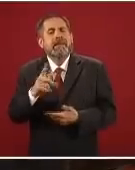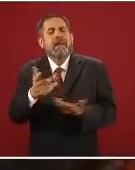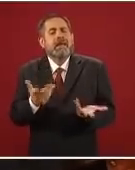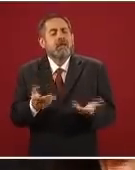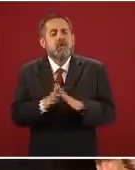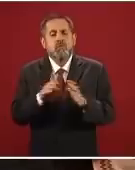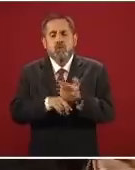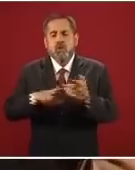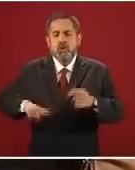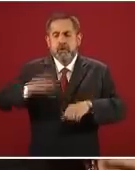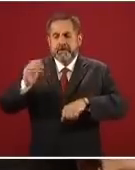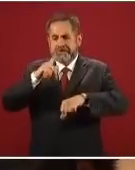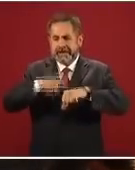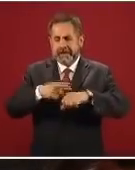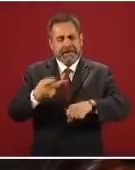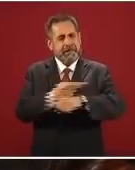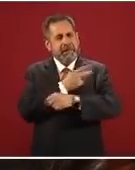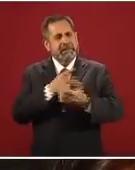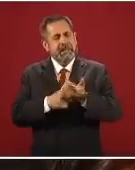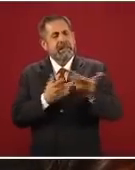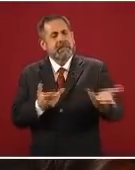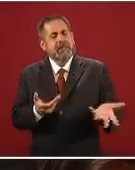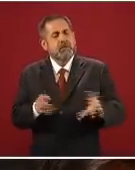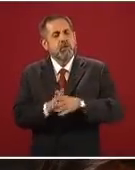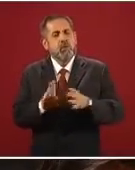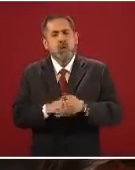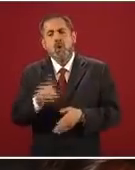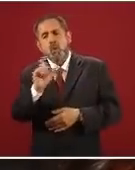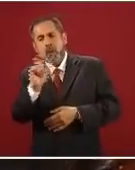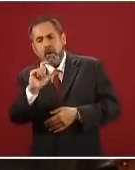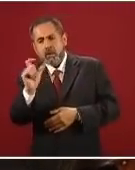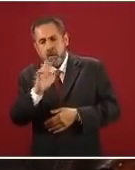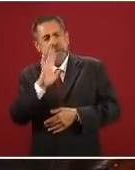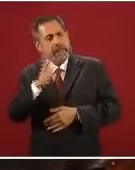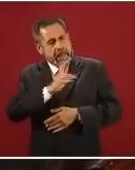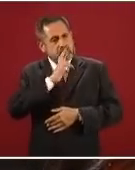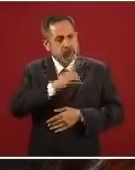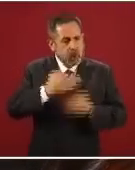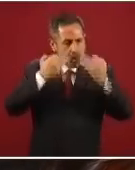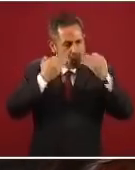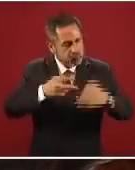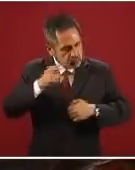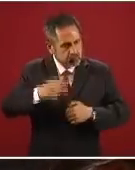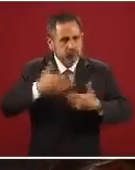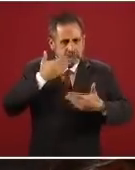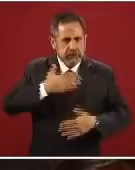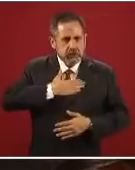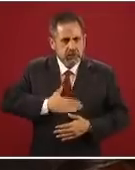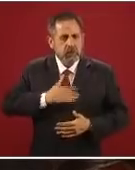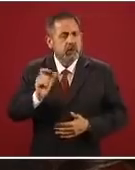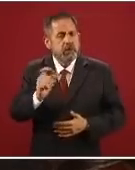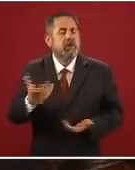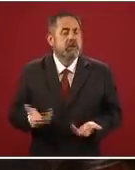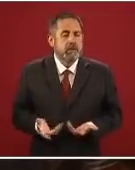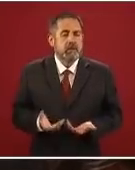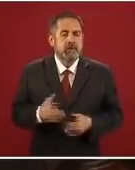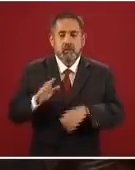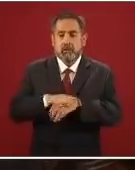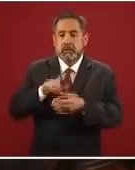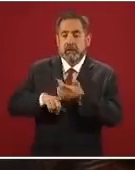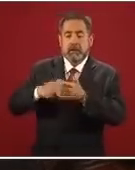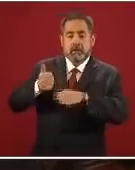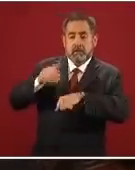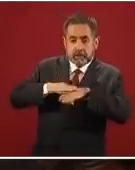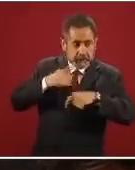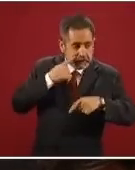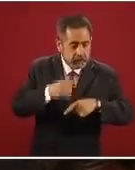el gobierno federal precisamente trabajando en esta área? ¿Y cuándo podremos empezar a ver resultados? Porque realmente la auditoría manejó